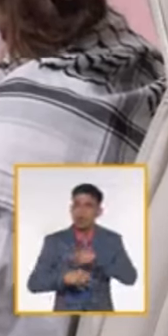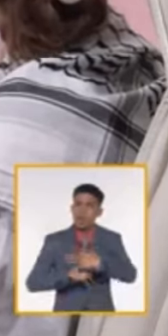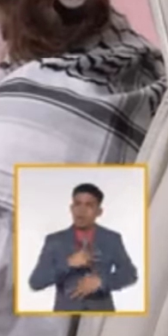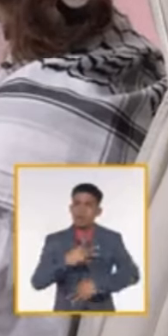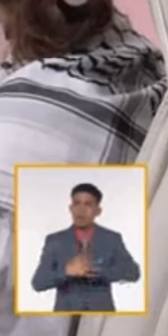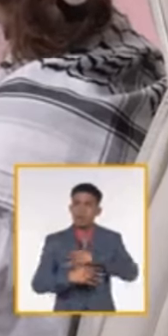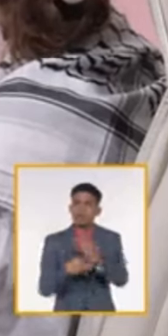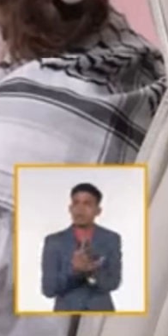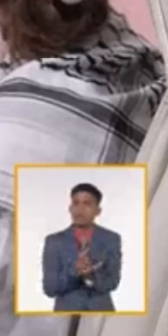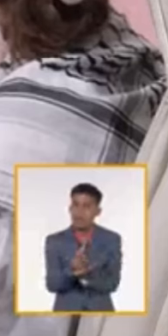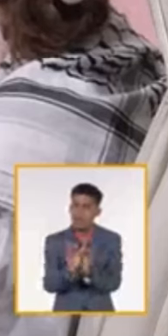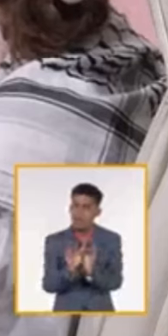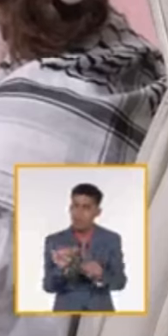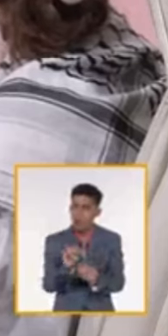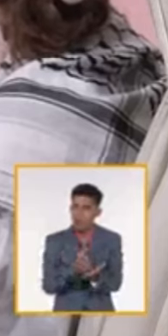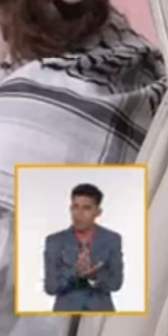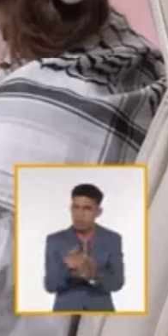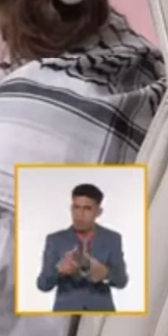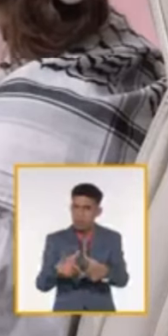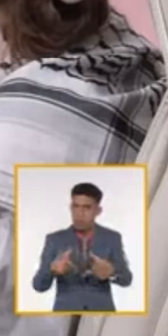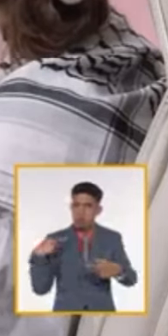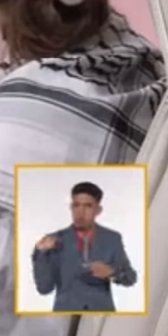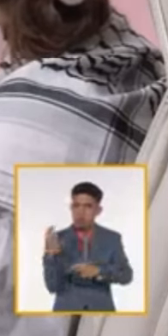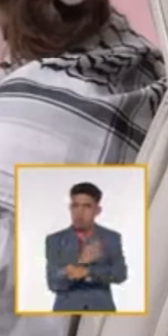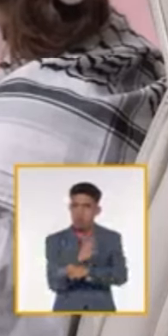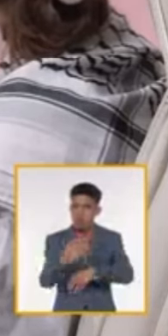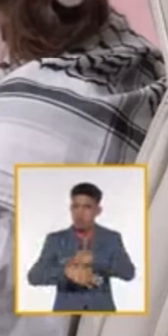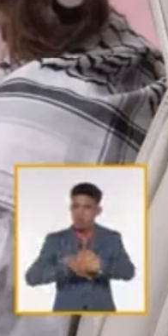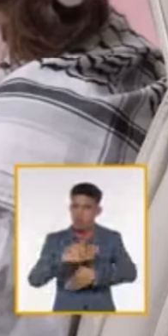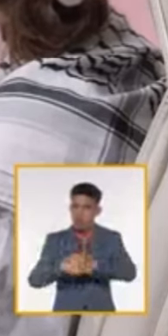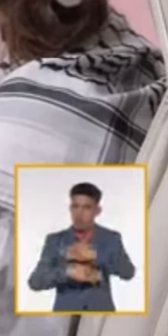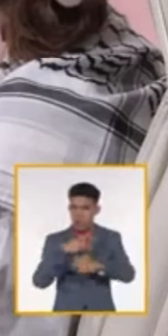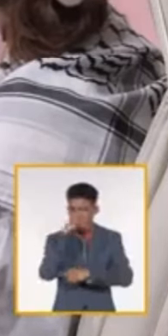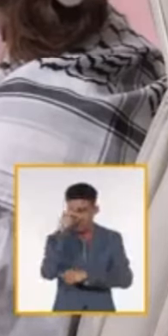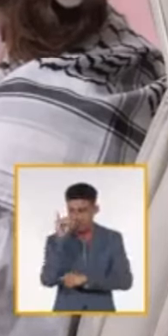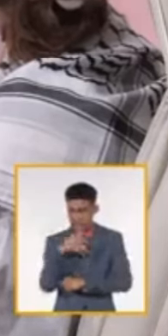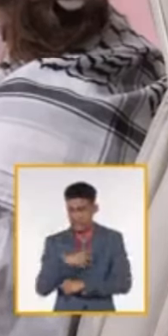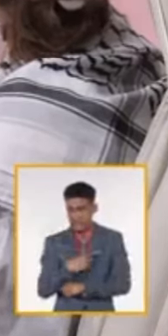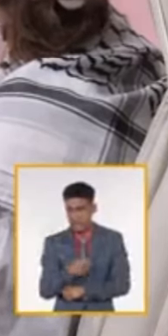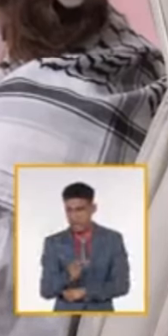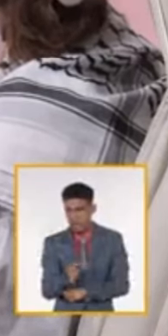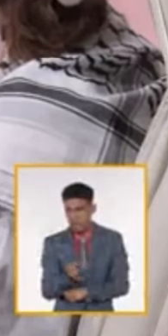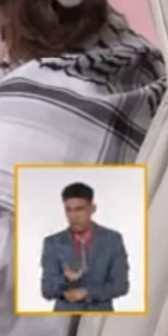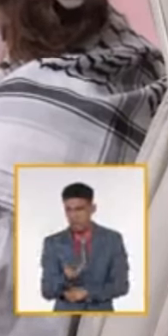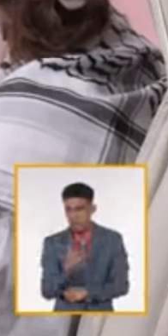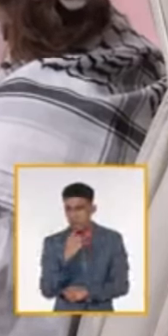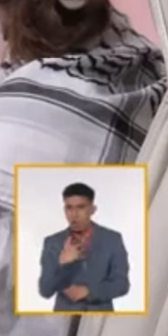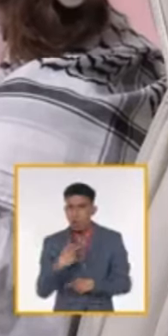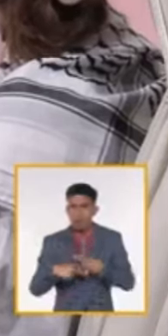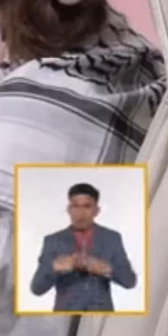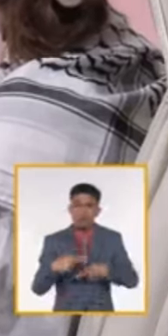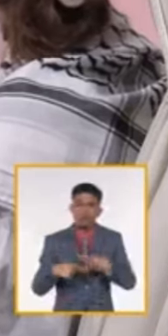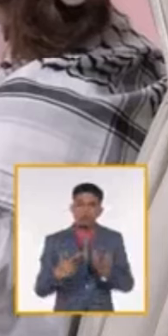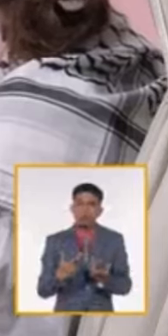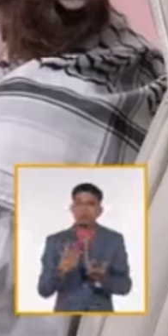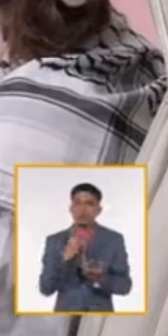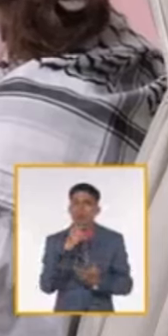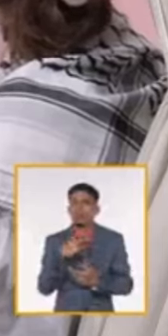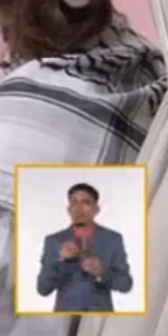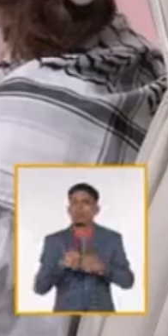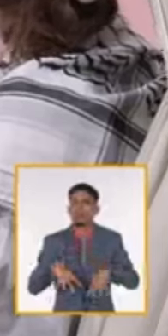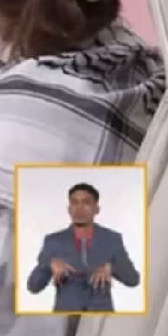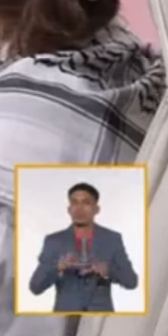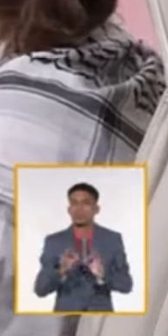¿Sigue creciendo también entre los profesores esa expresión de solidaridad con la protesta estudiantil?